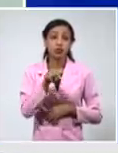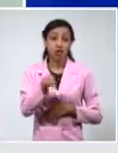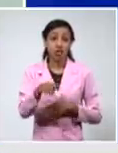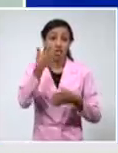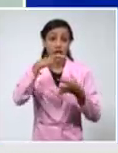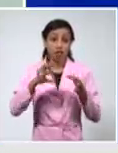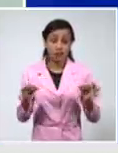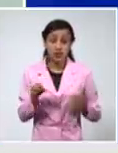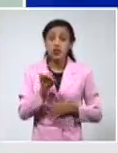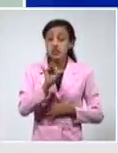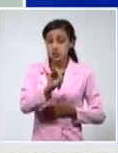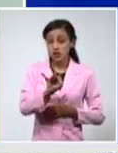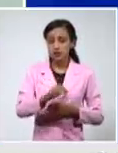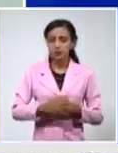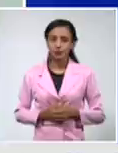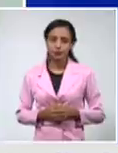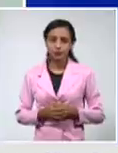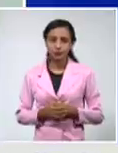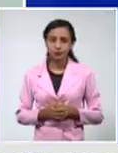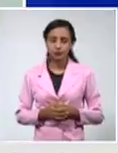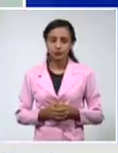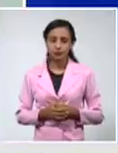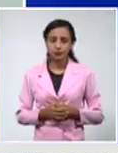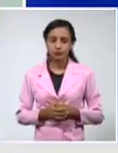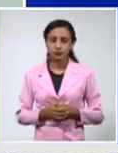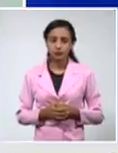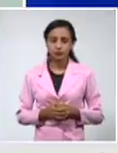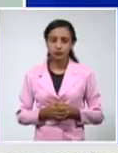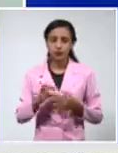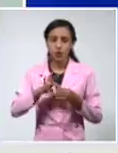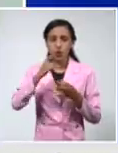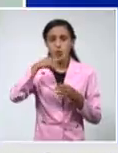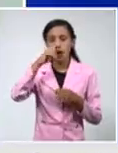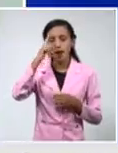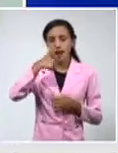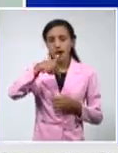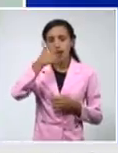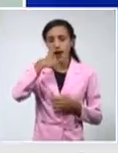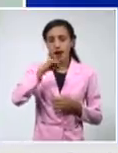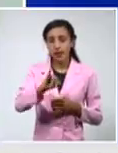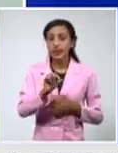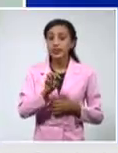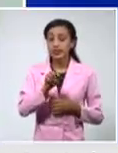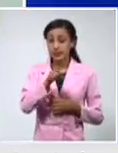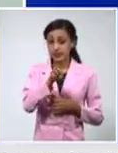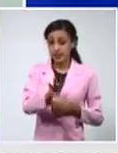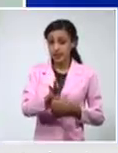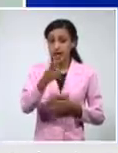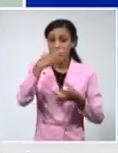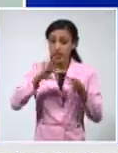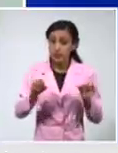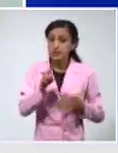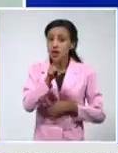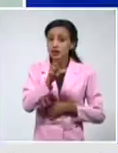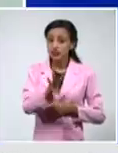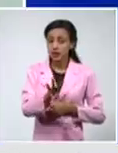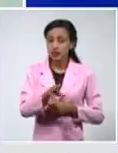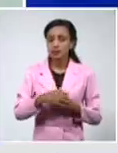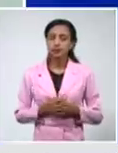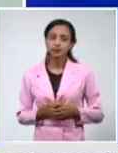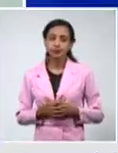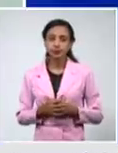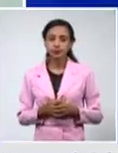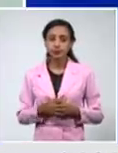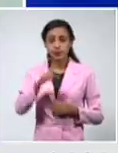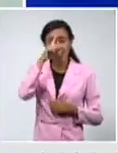provincia, Guanajay con 13, Artemisa con 7, San Cristóbal y Bauta con